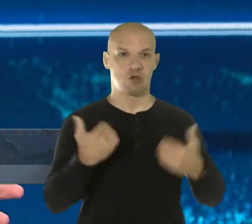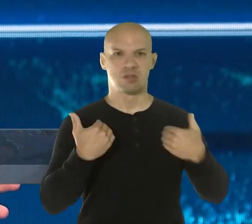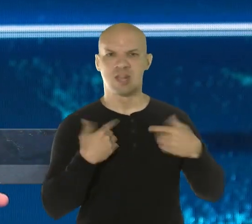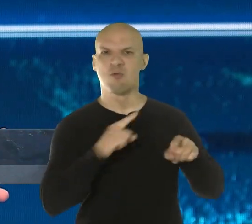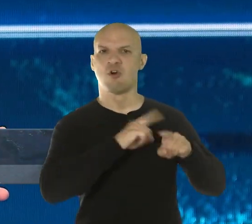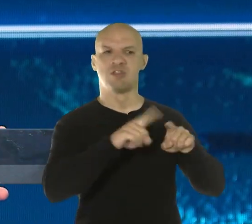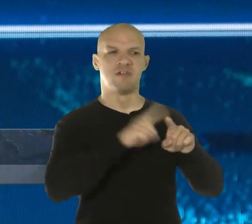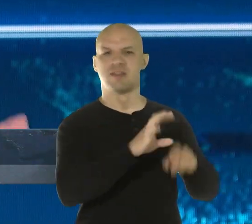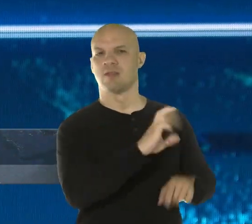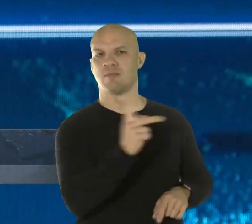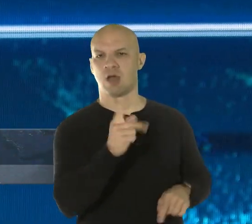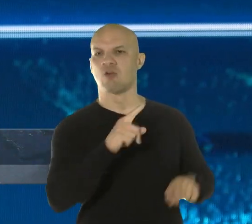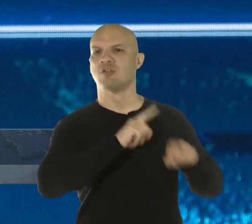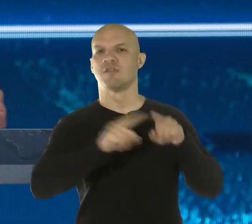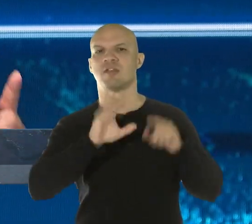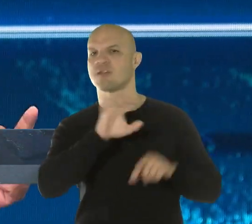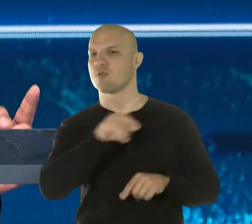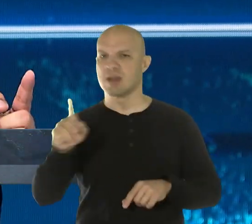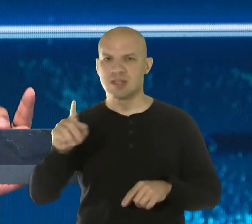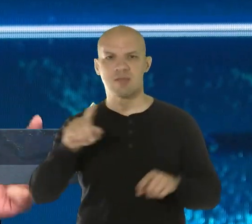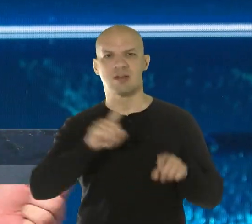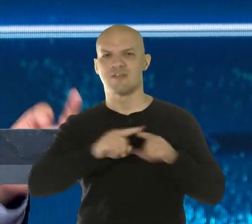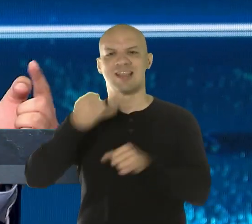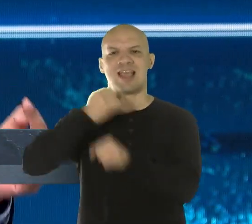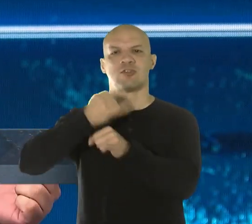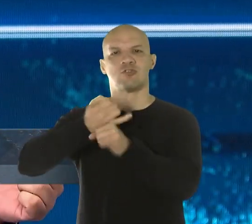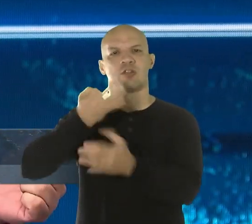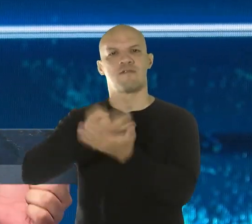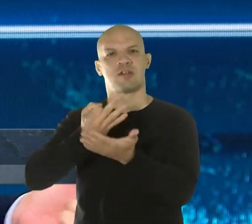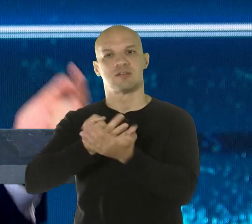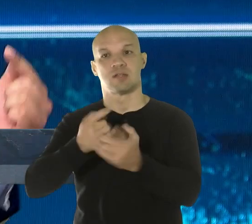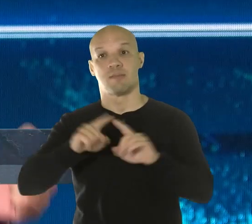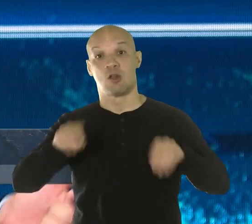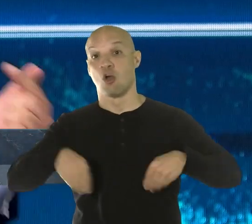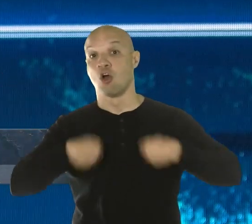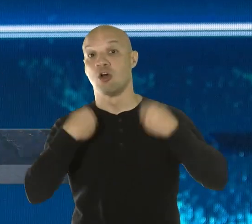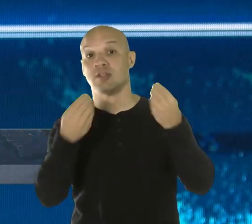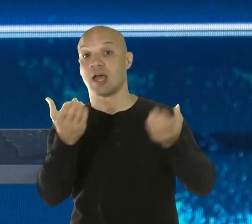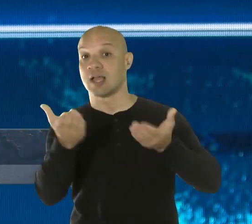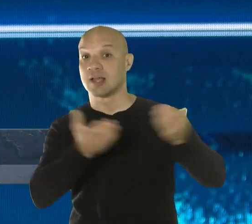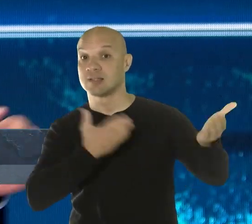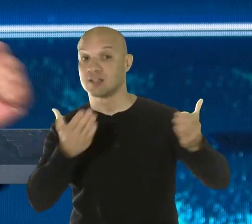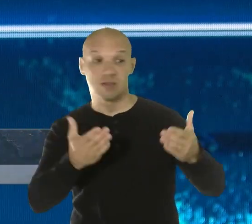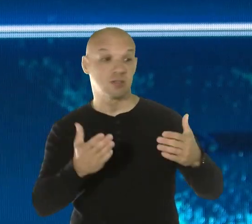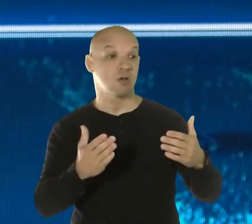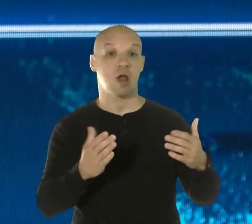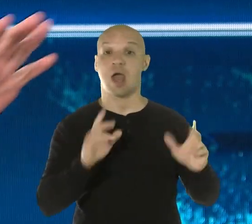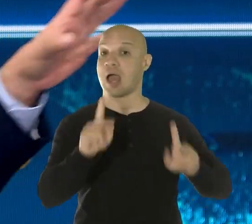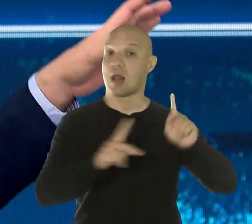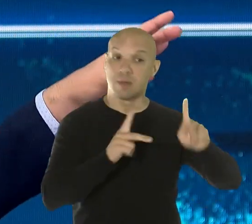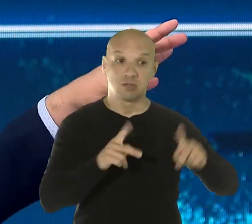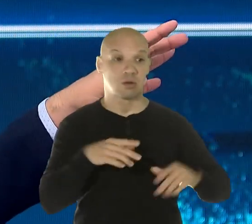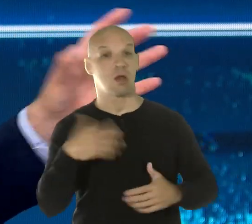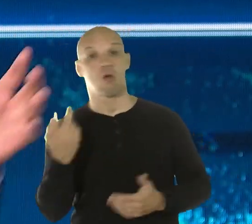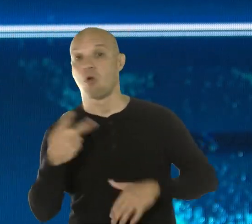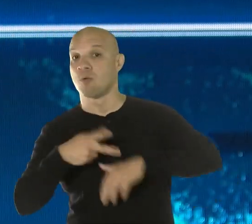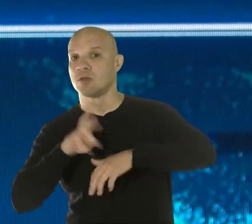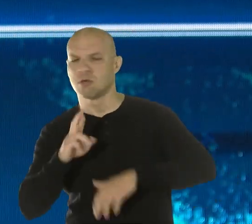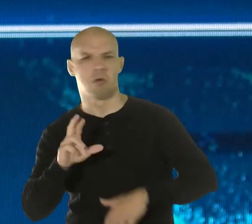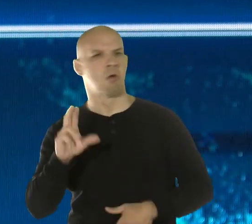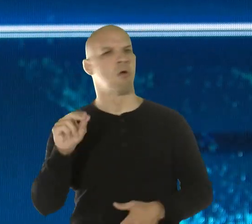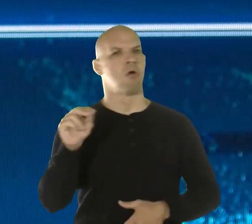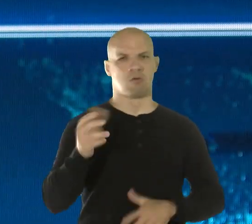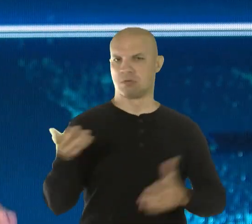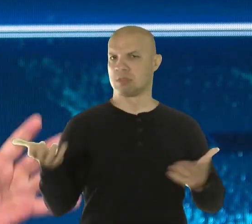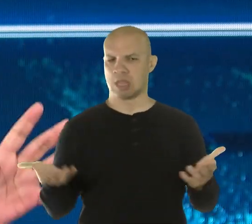múltiples instituciones financieras, pero no le ofrecen servicio a los ciudadanos y empresas en Puerto Rico. Están aquí simplemente para ofrecer